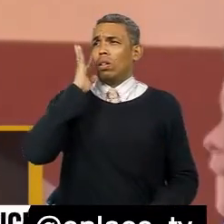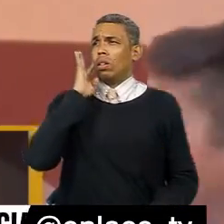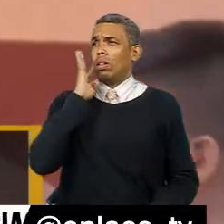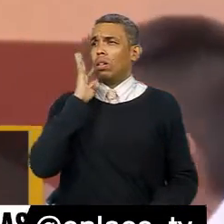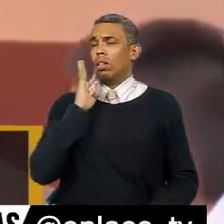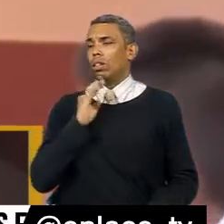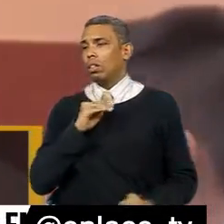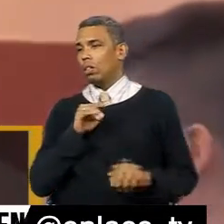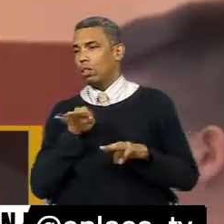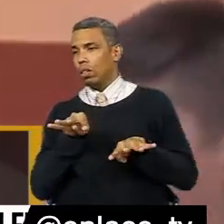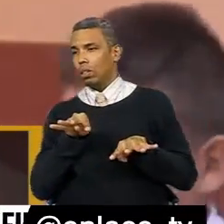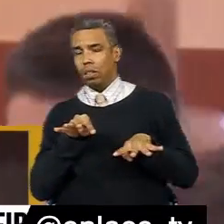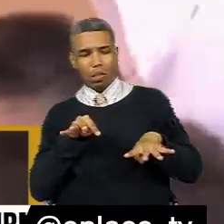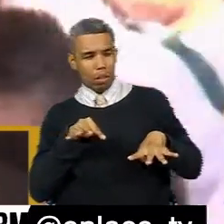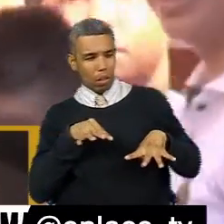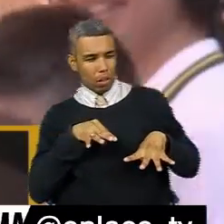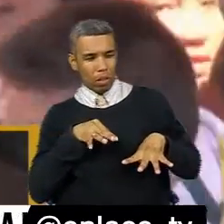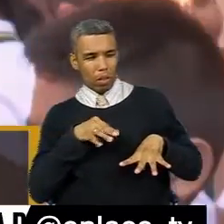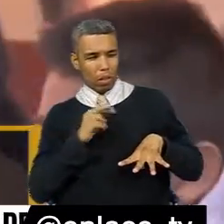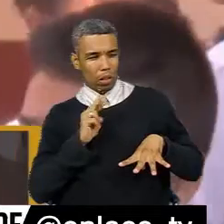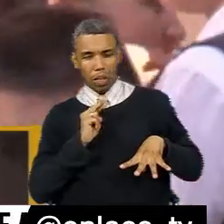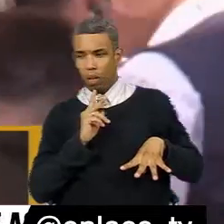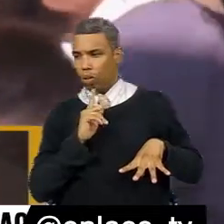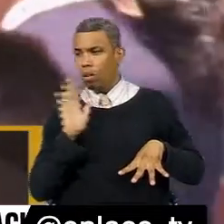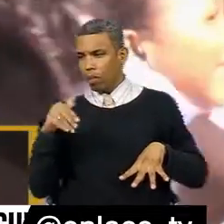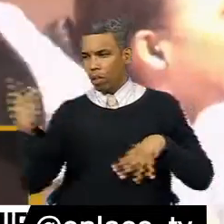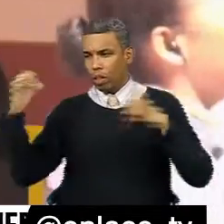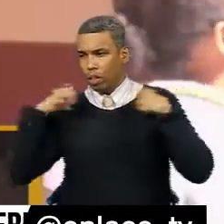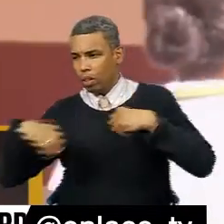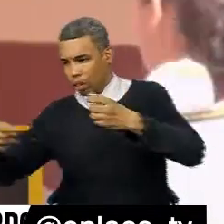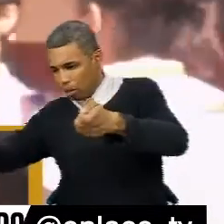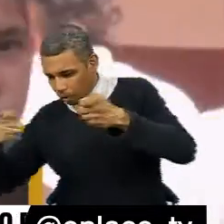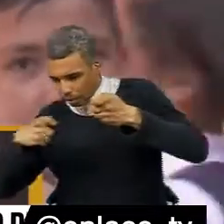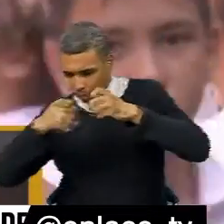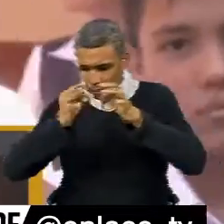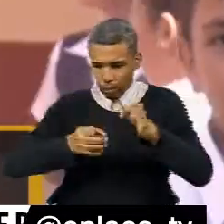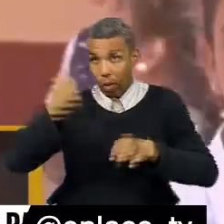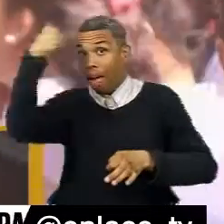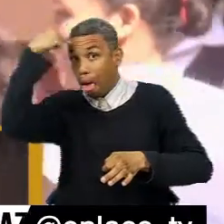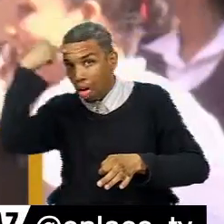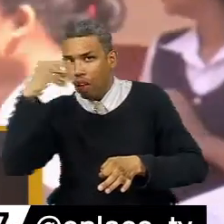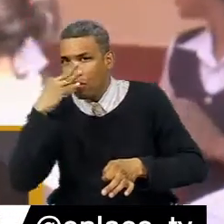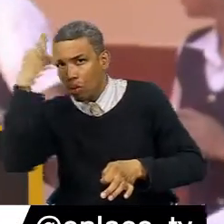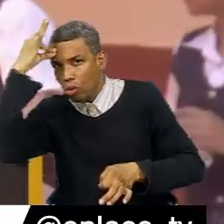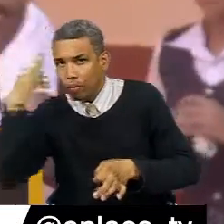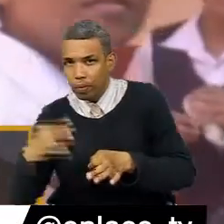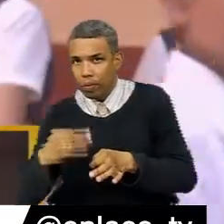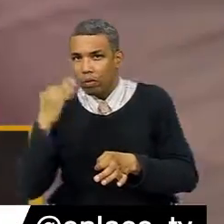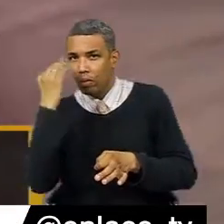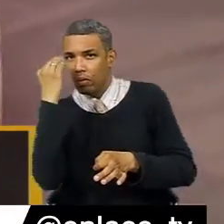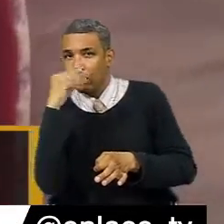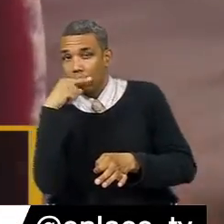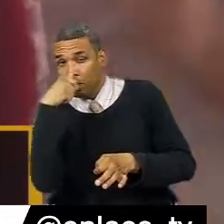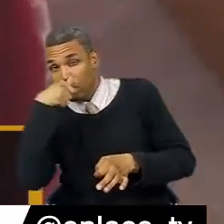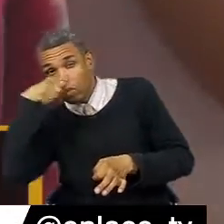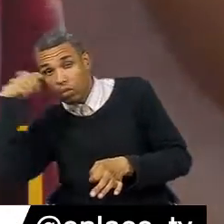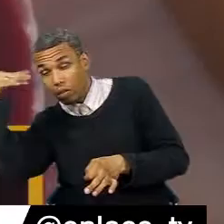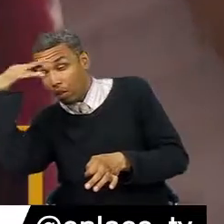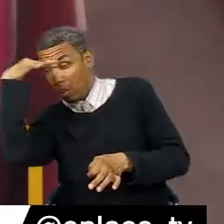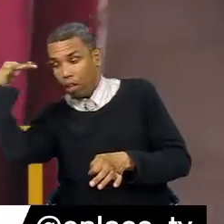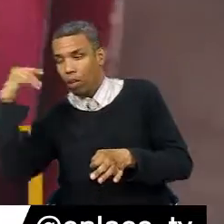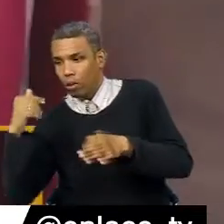canino dio al parecer positivo para esa sustancia, pero en el bolso de una niña no se encontró nada. Él se sentó, al